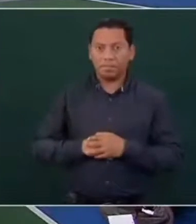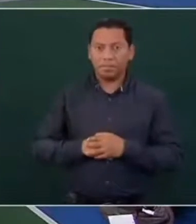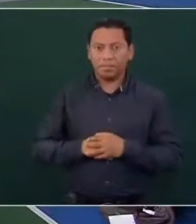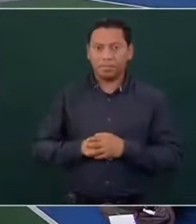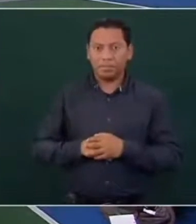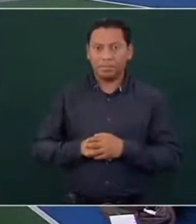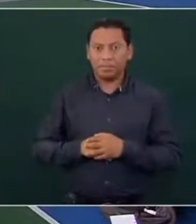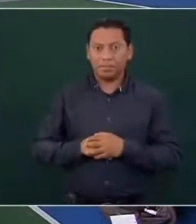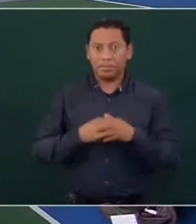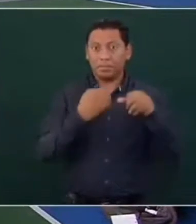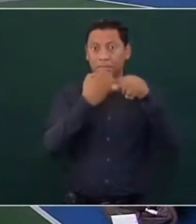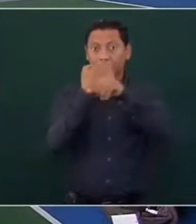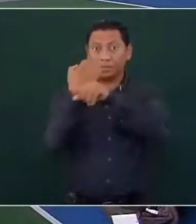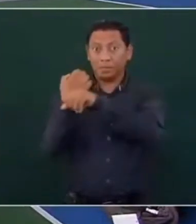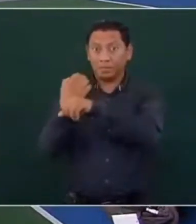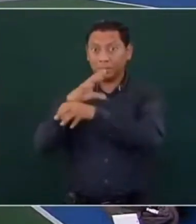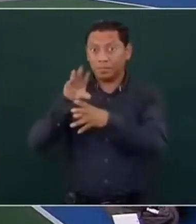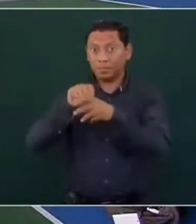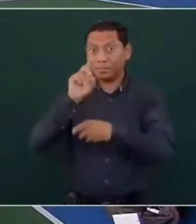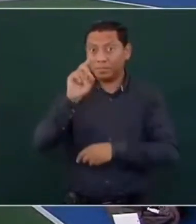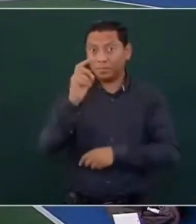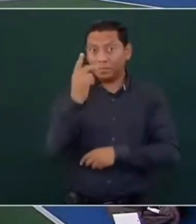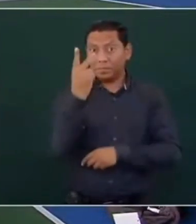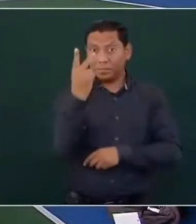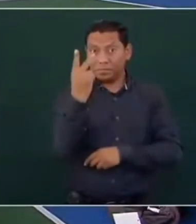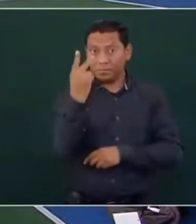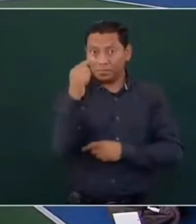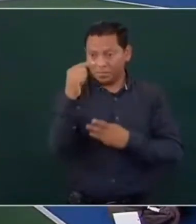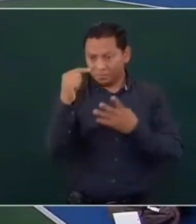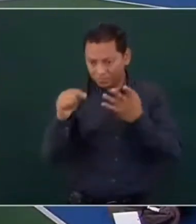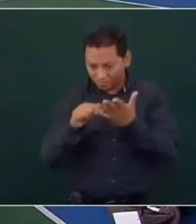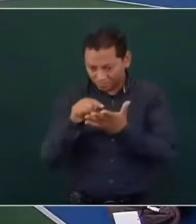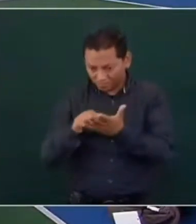de 32 entidades ocupa el 26